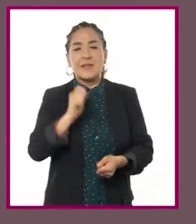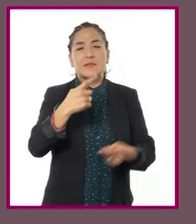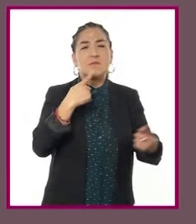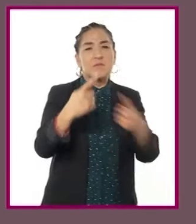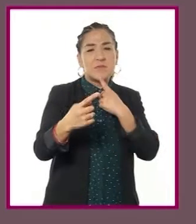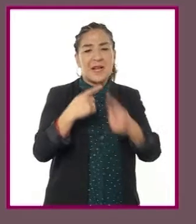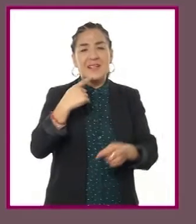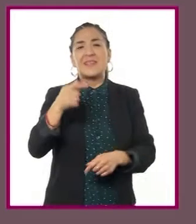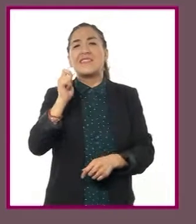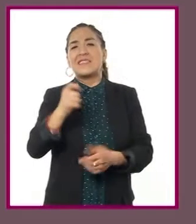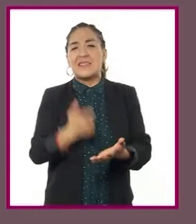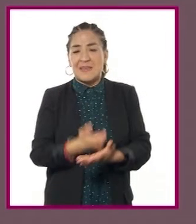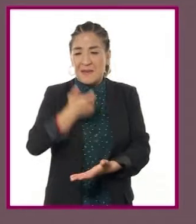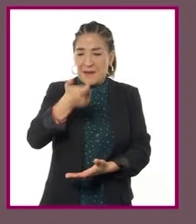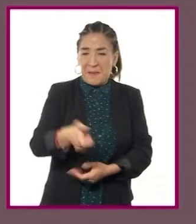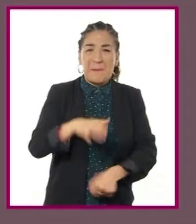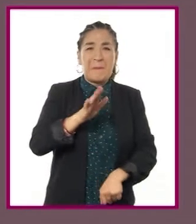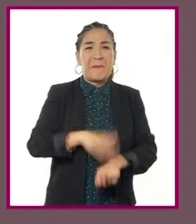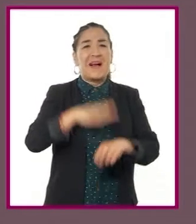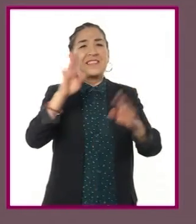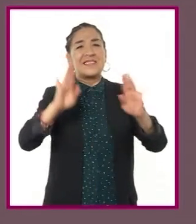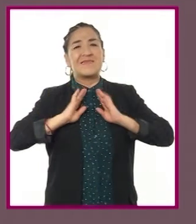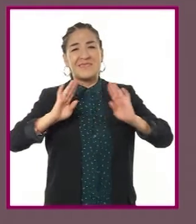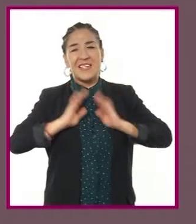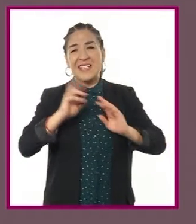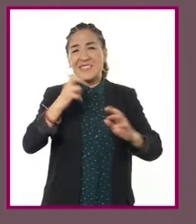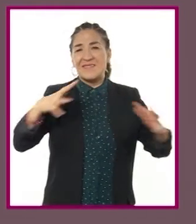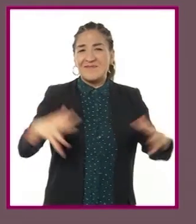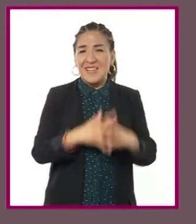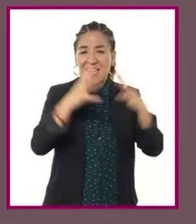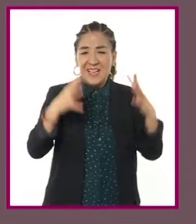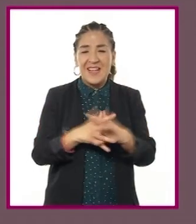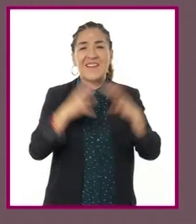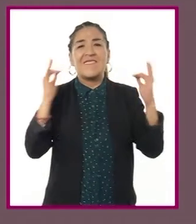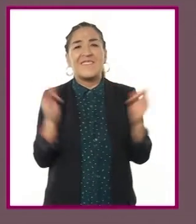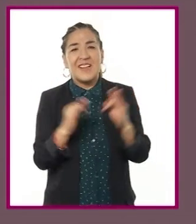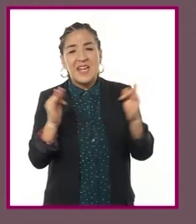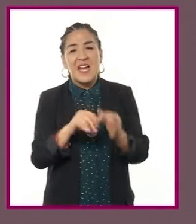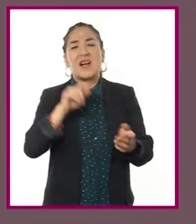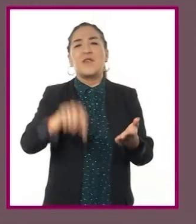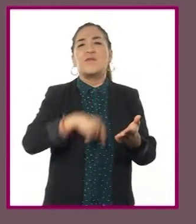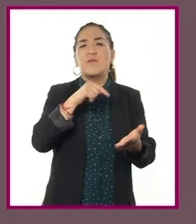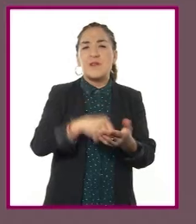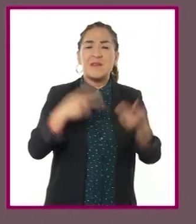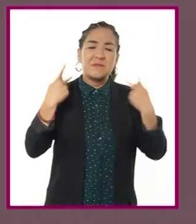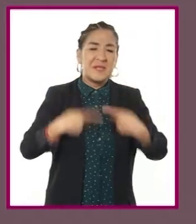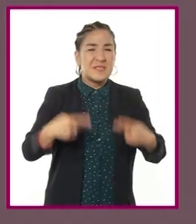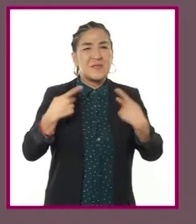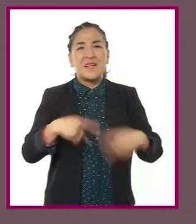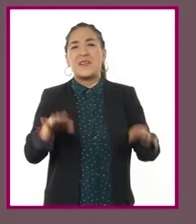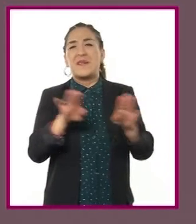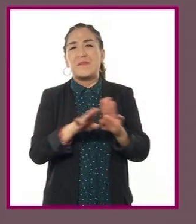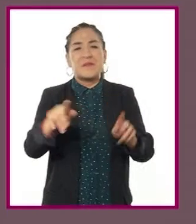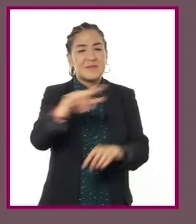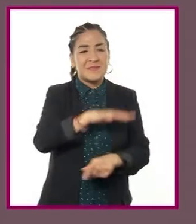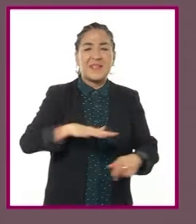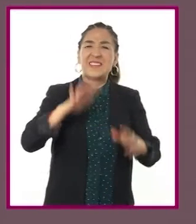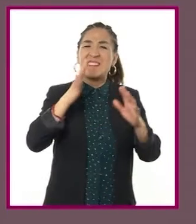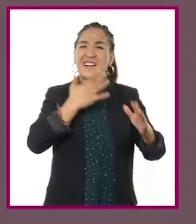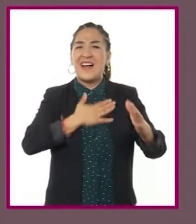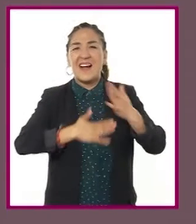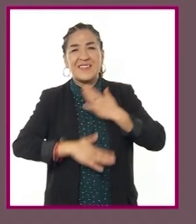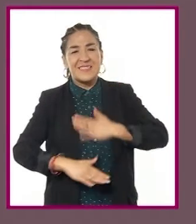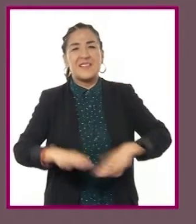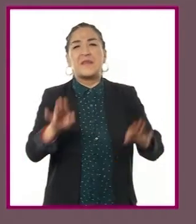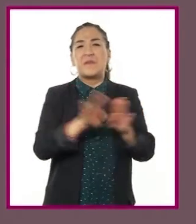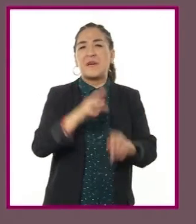El excesivo gasto militar de la Guerra Fría, el desgaste económico de la población, la concentración del poder en manos de